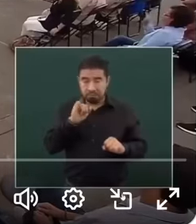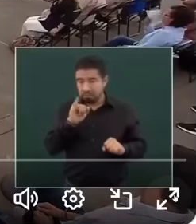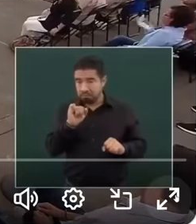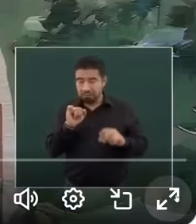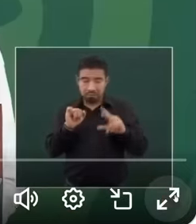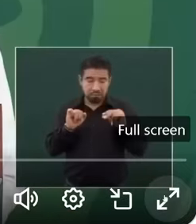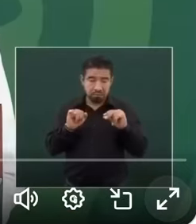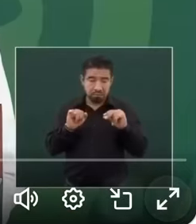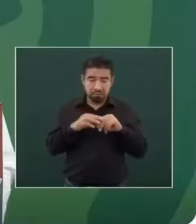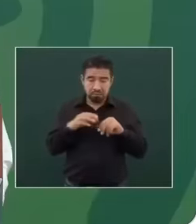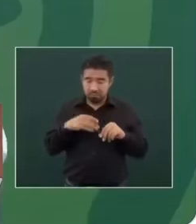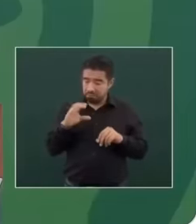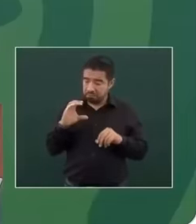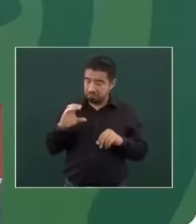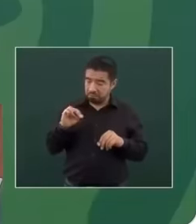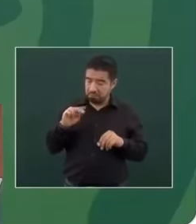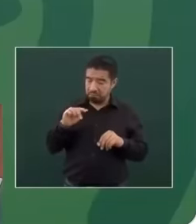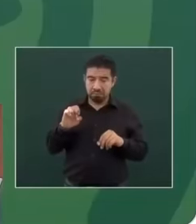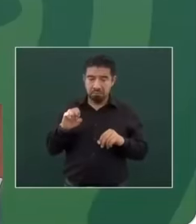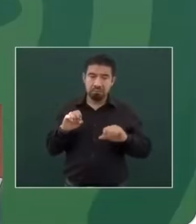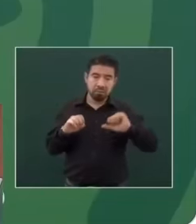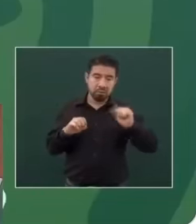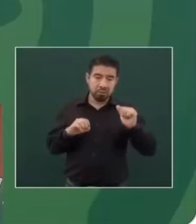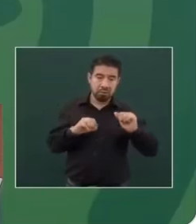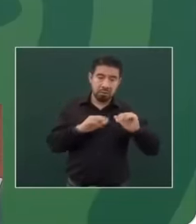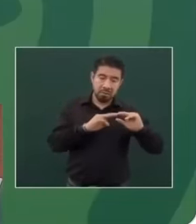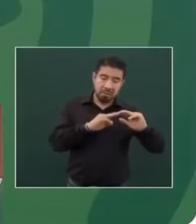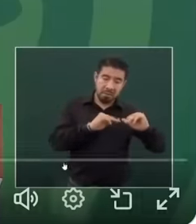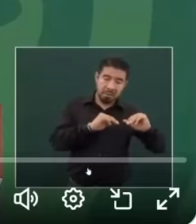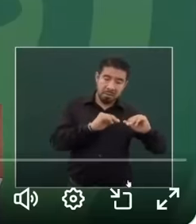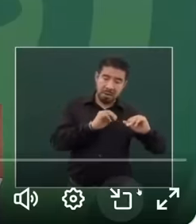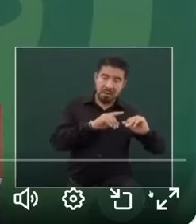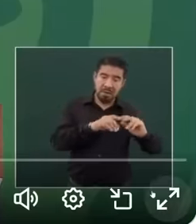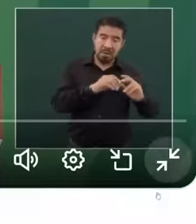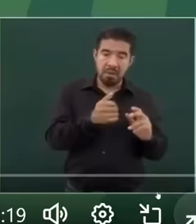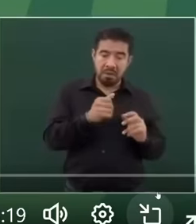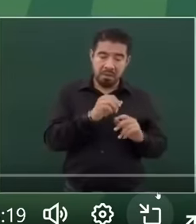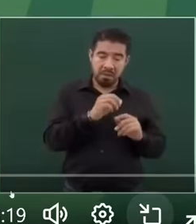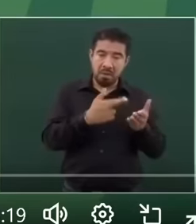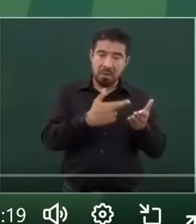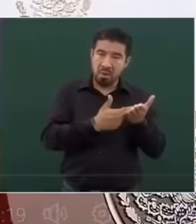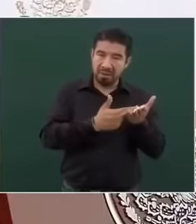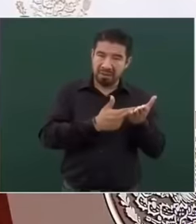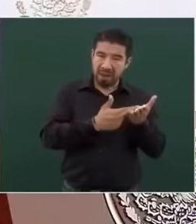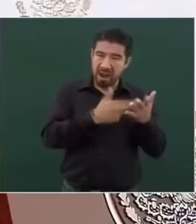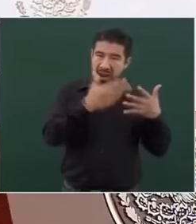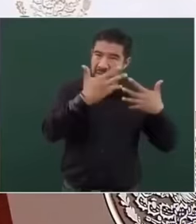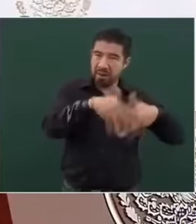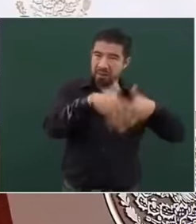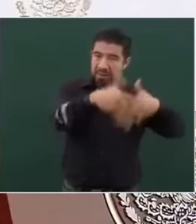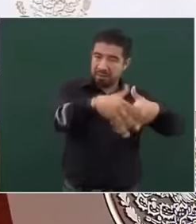ver creo que sí y ojalá y los de la cente